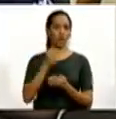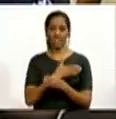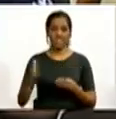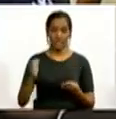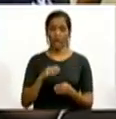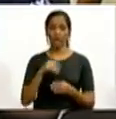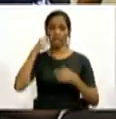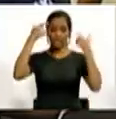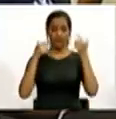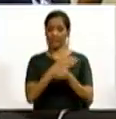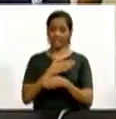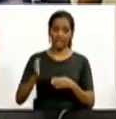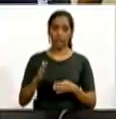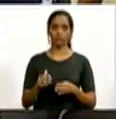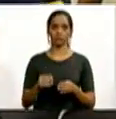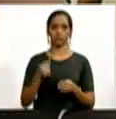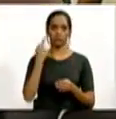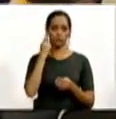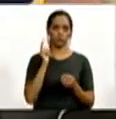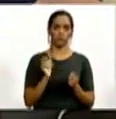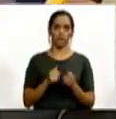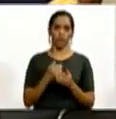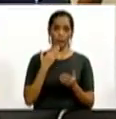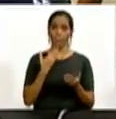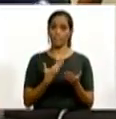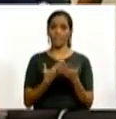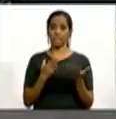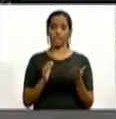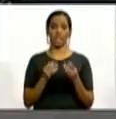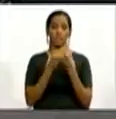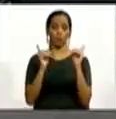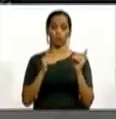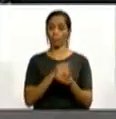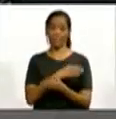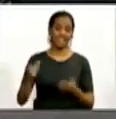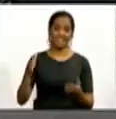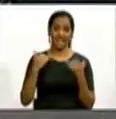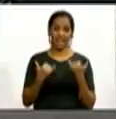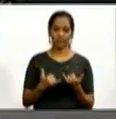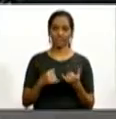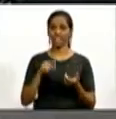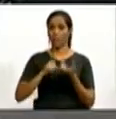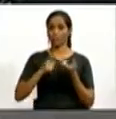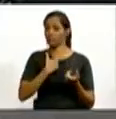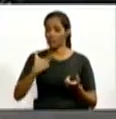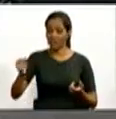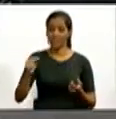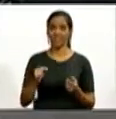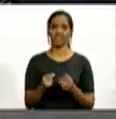ya. No sé, imagino que así habrá pedido el divorcio también. Vete ya, y se fue. No, el señor se fue.